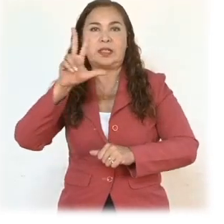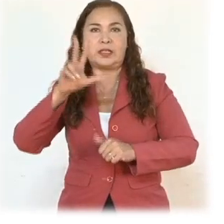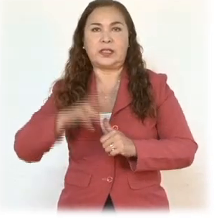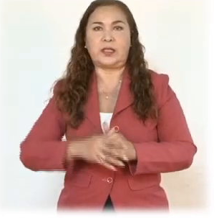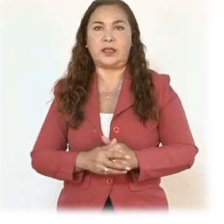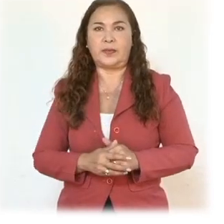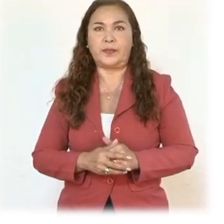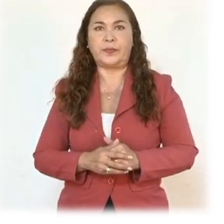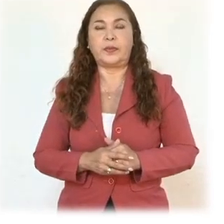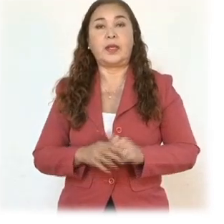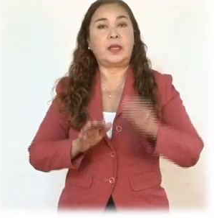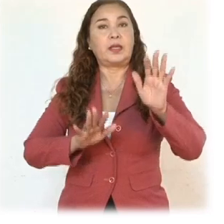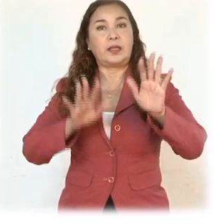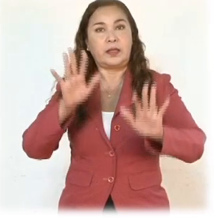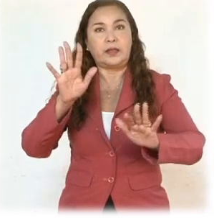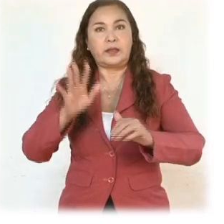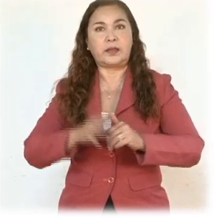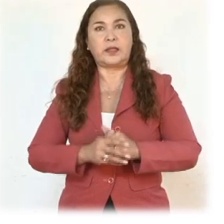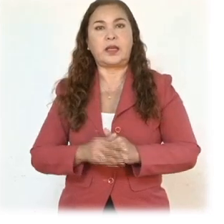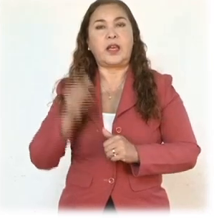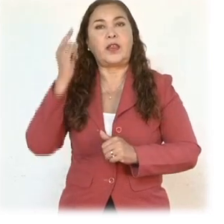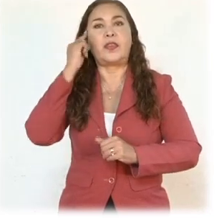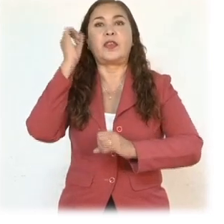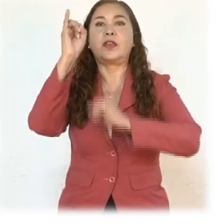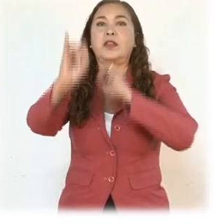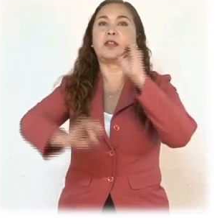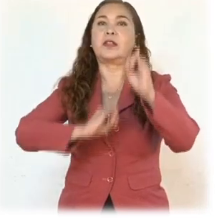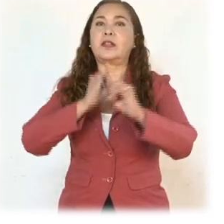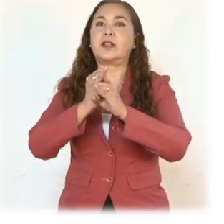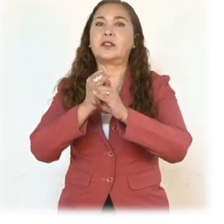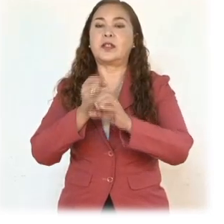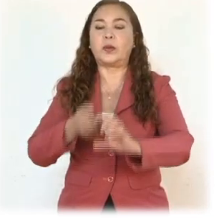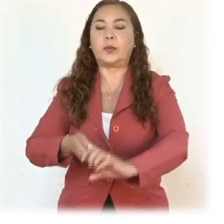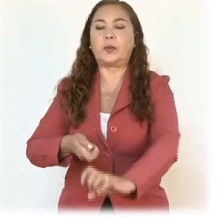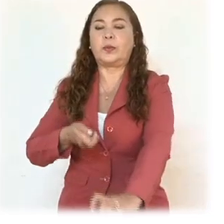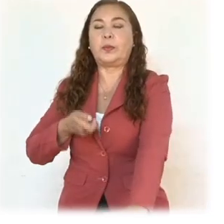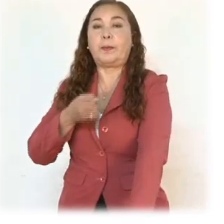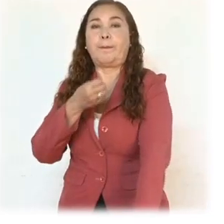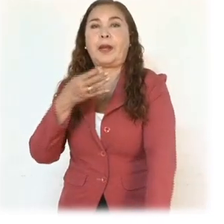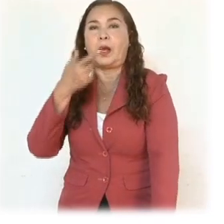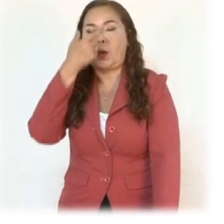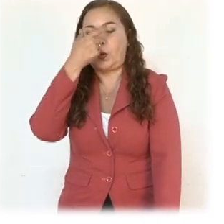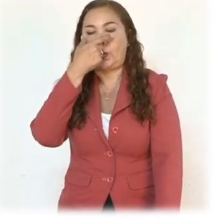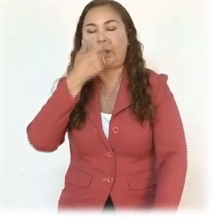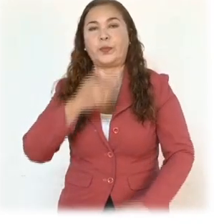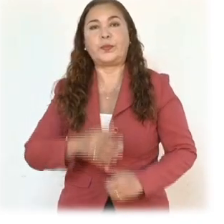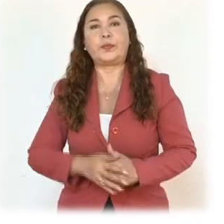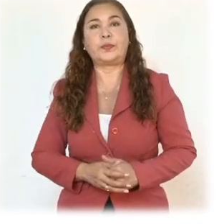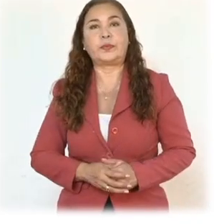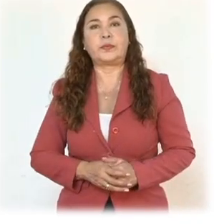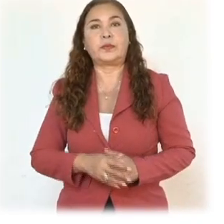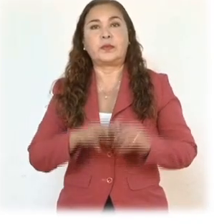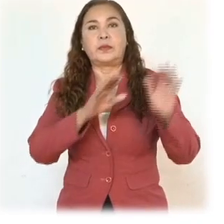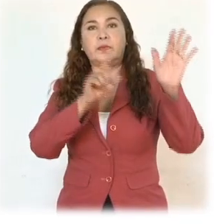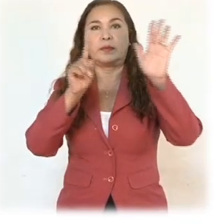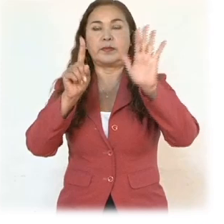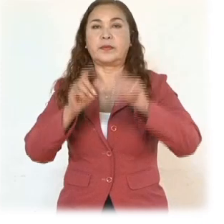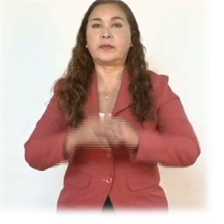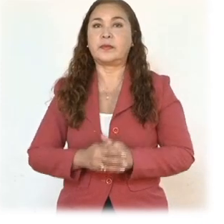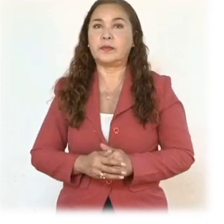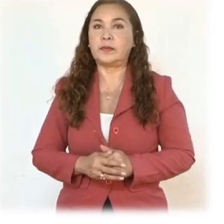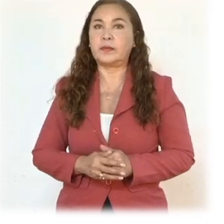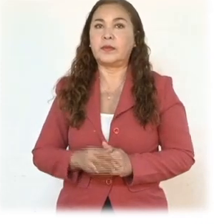1813 día 15 día internacional del bastón blanco día